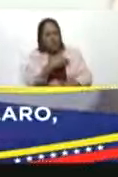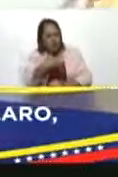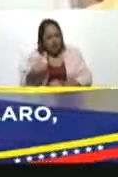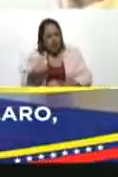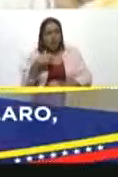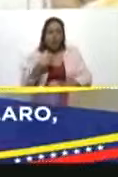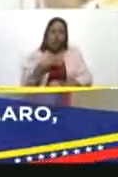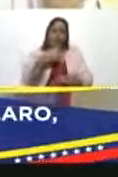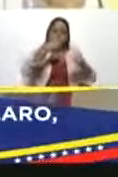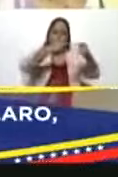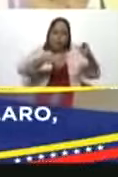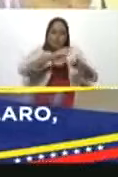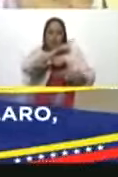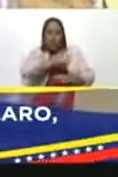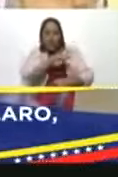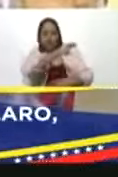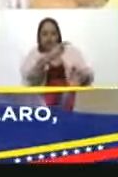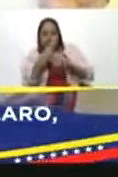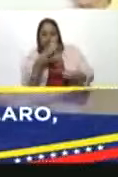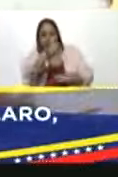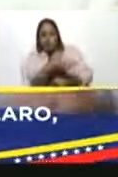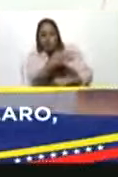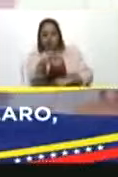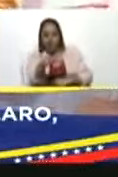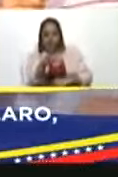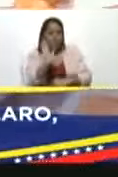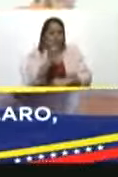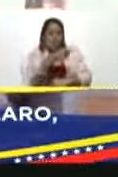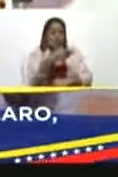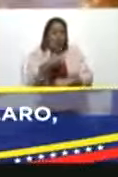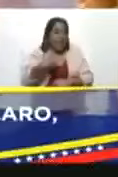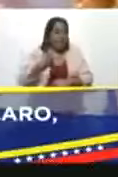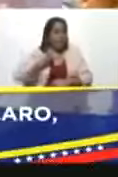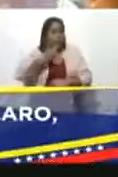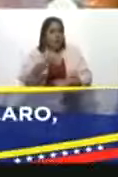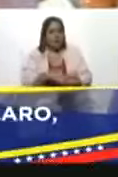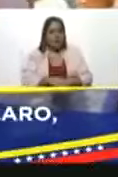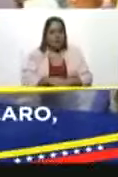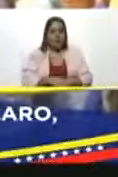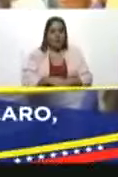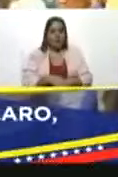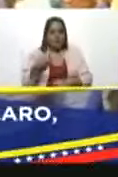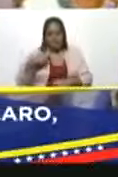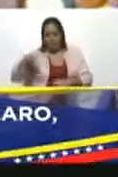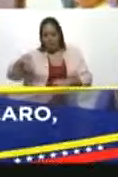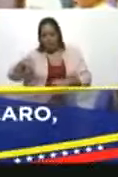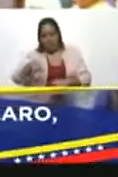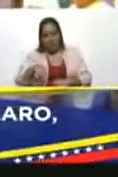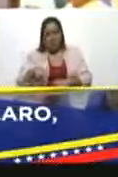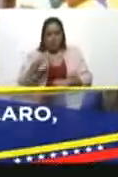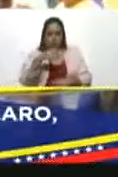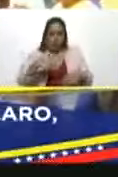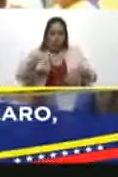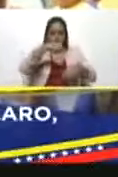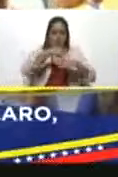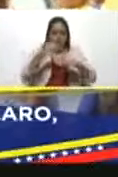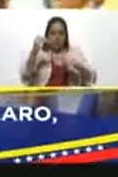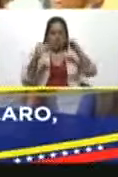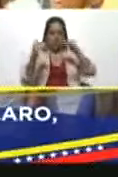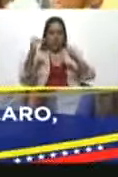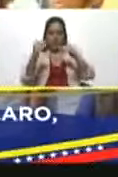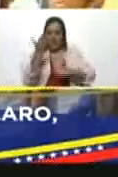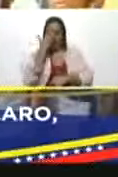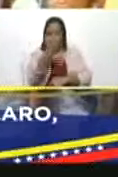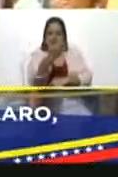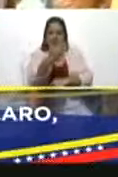a hacer varias preguntas y tú respondes sí o no lo que tú quieras responder. Con Yaritza, vamos a bajar para acá, Yaritza, móntate ahí para que nos veamos así, cara a